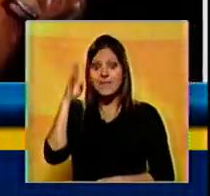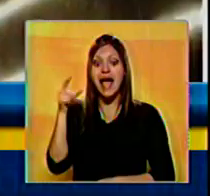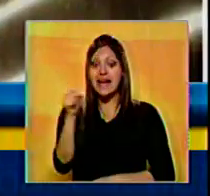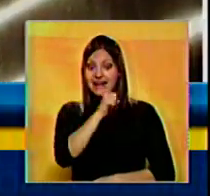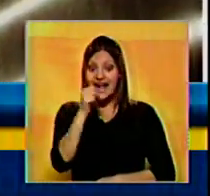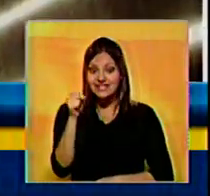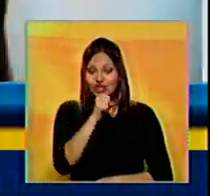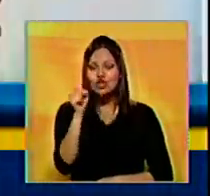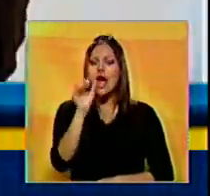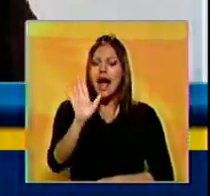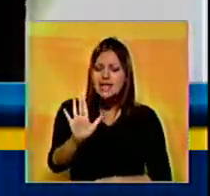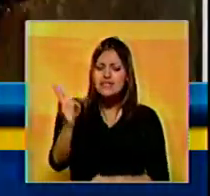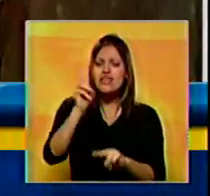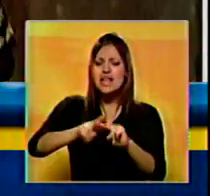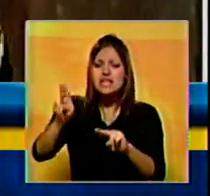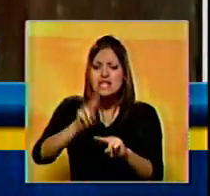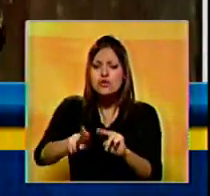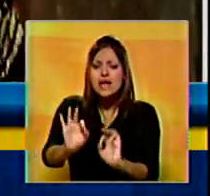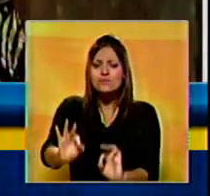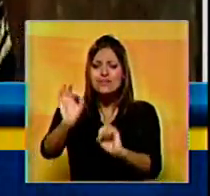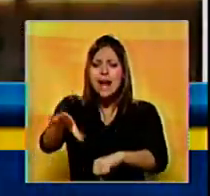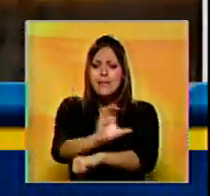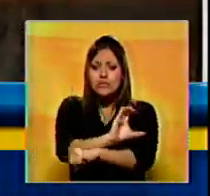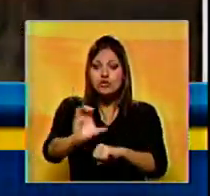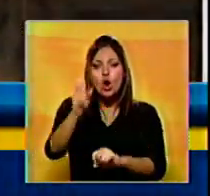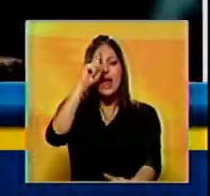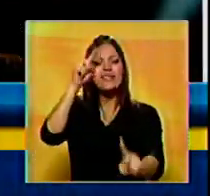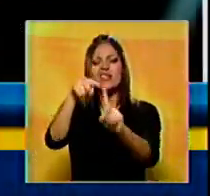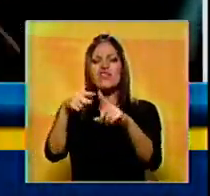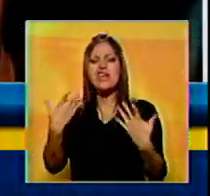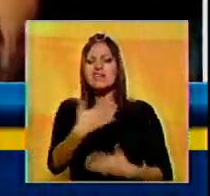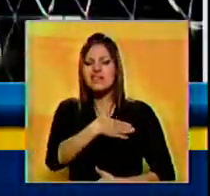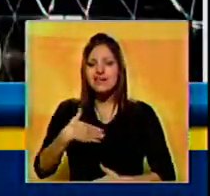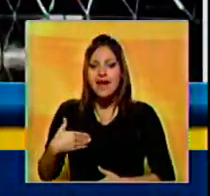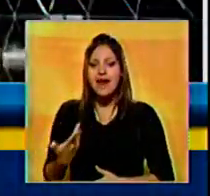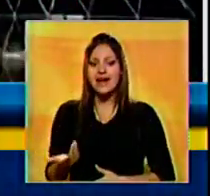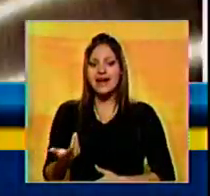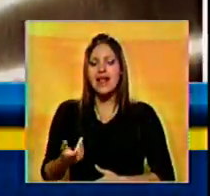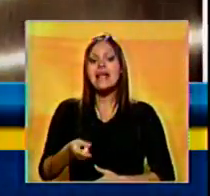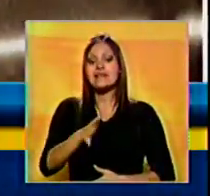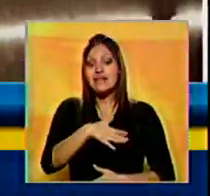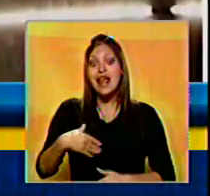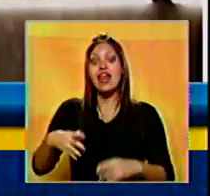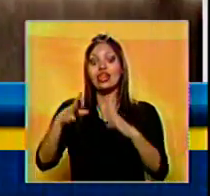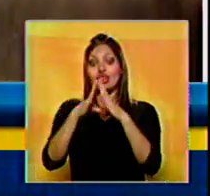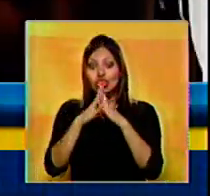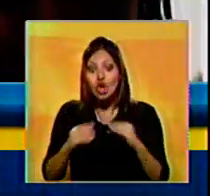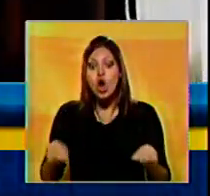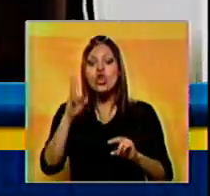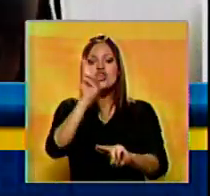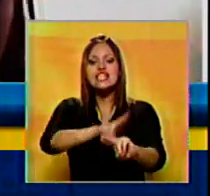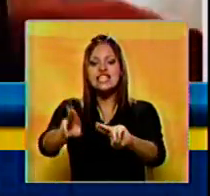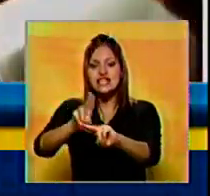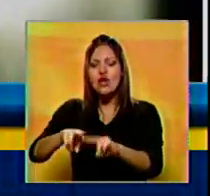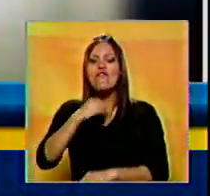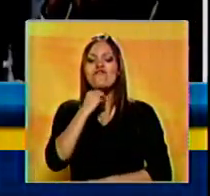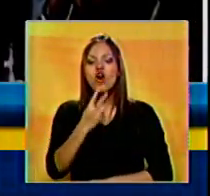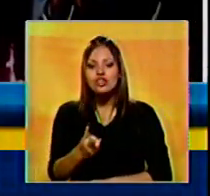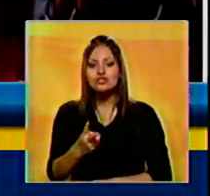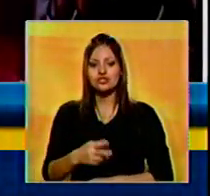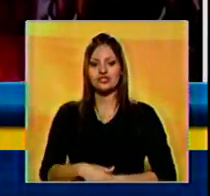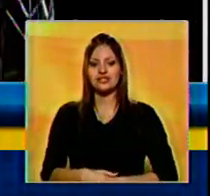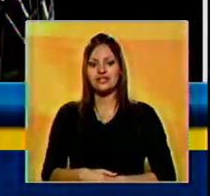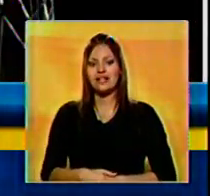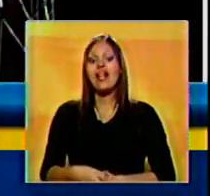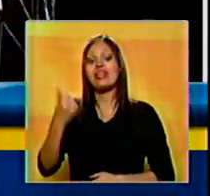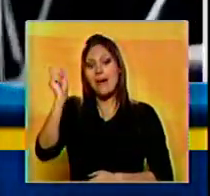canciones que son clásicos infantiles, pero su objetivo es ir más allá y abarcar todo el mercado infantil, ya que quiere lanzar